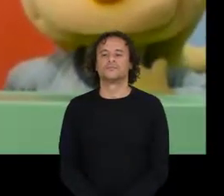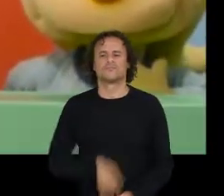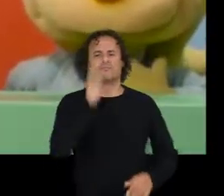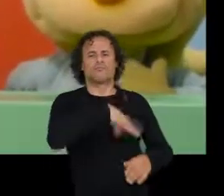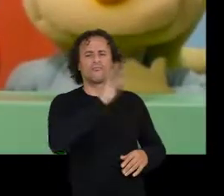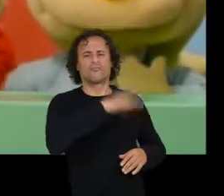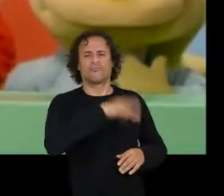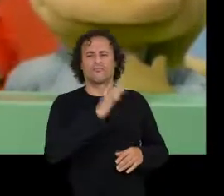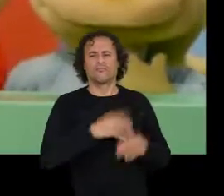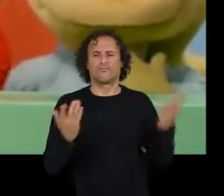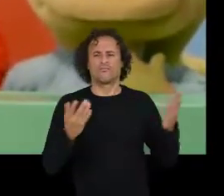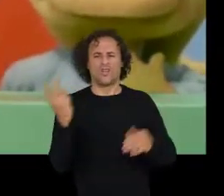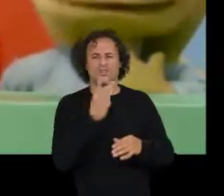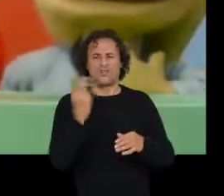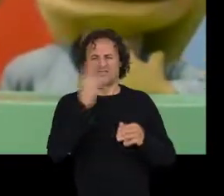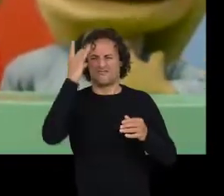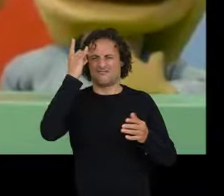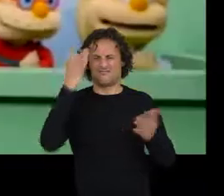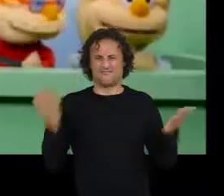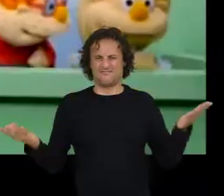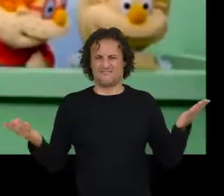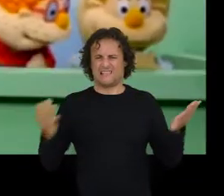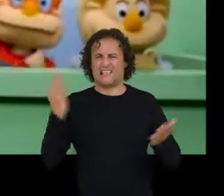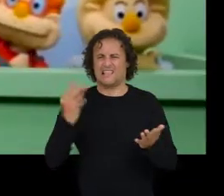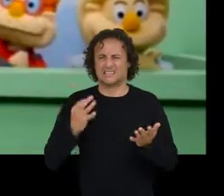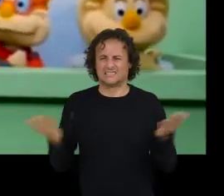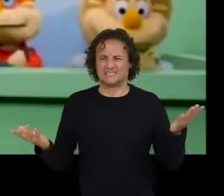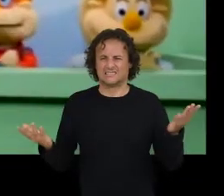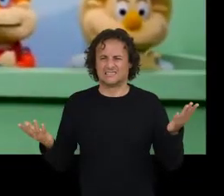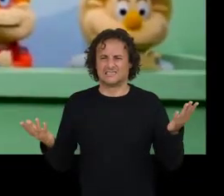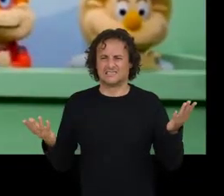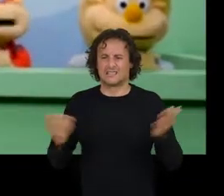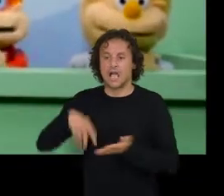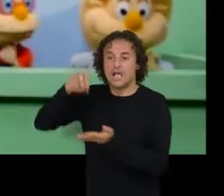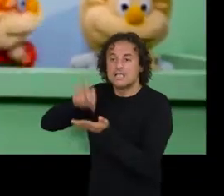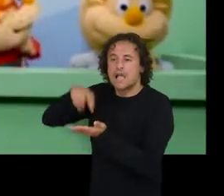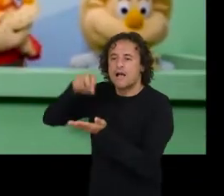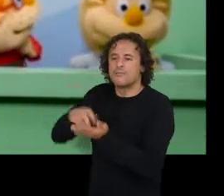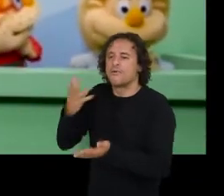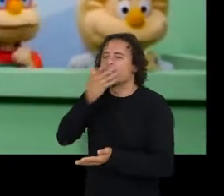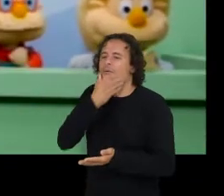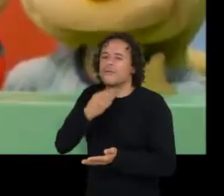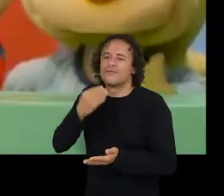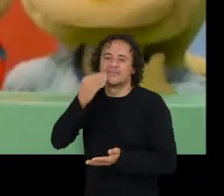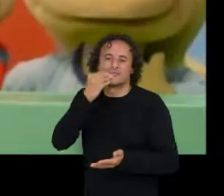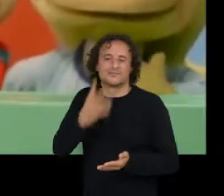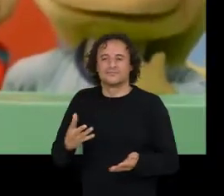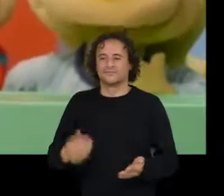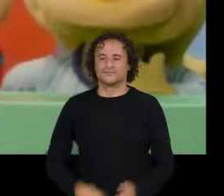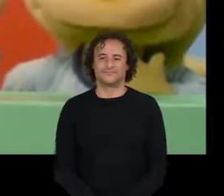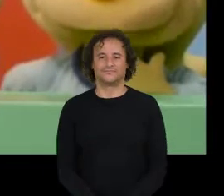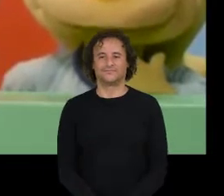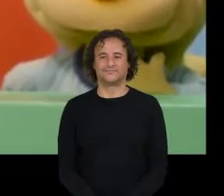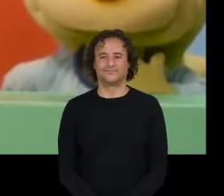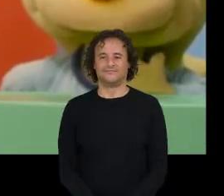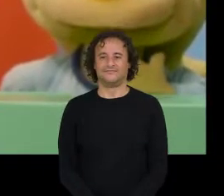Ei, que parvadas estades a dicir? É un sapo guapísimo. E canta no chapéu que